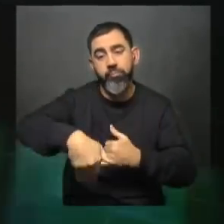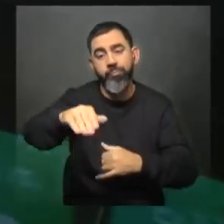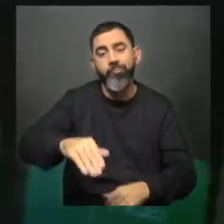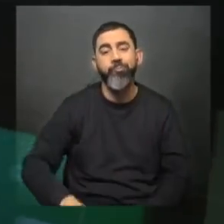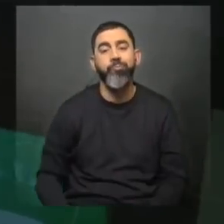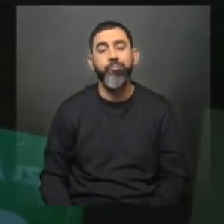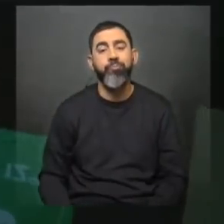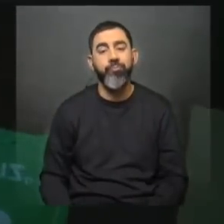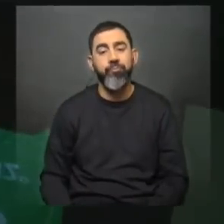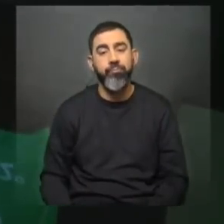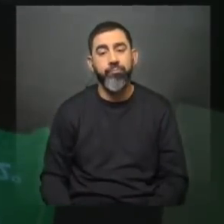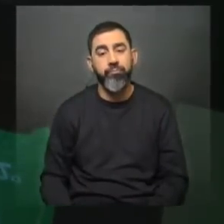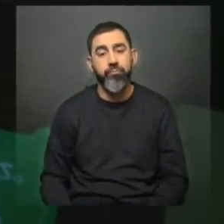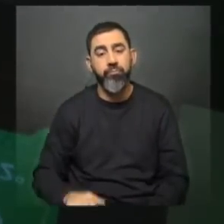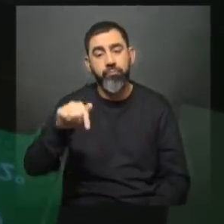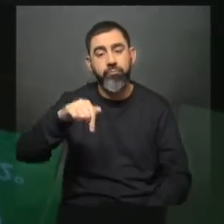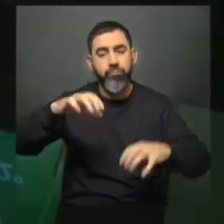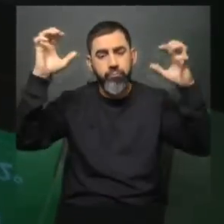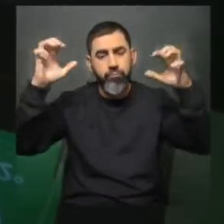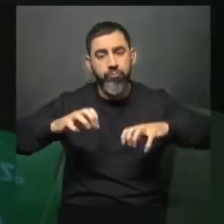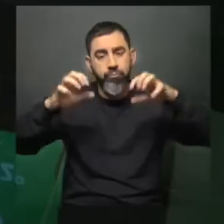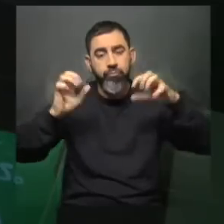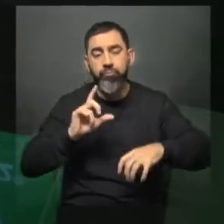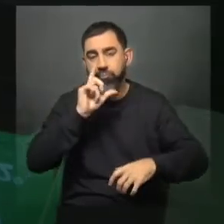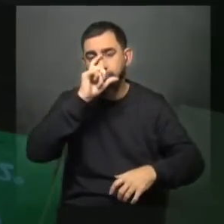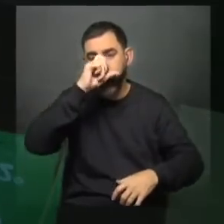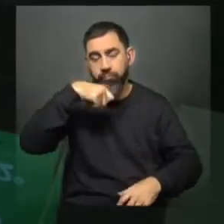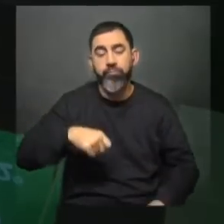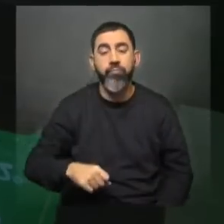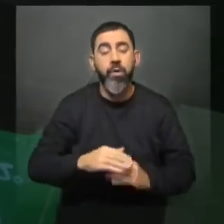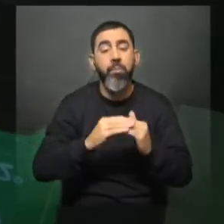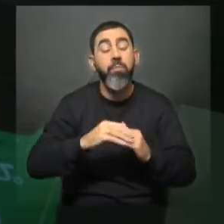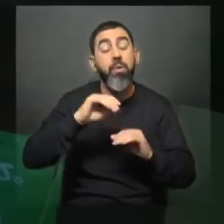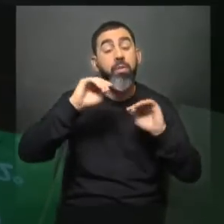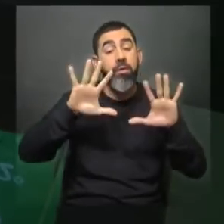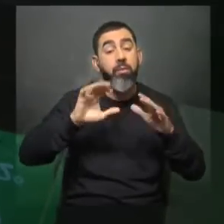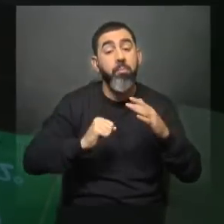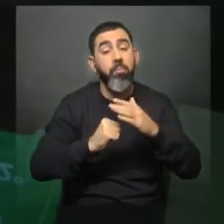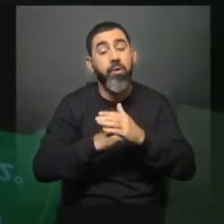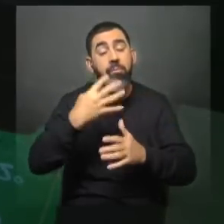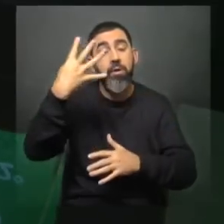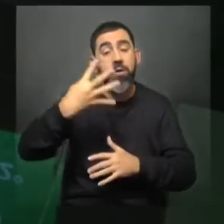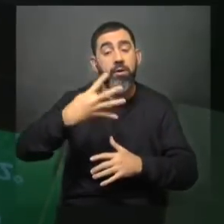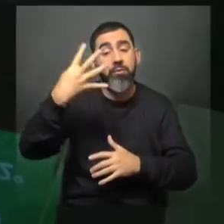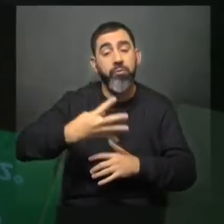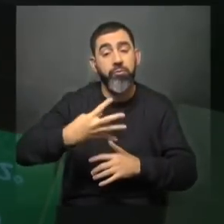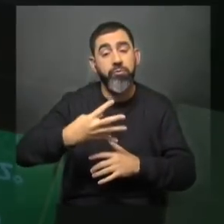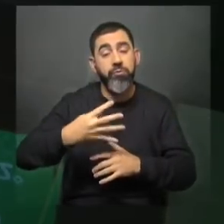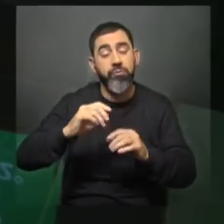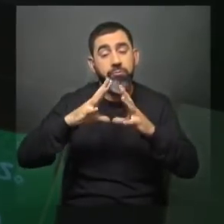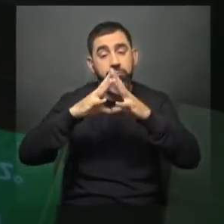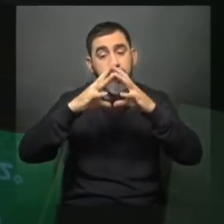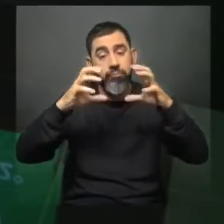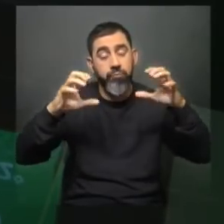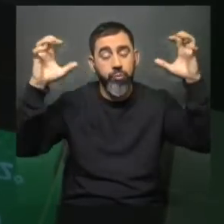días que como decía Pilar amaneció con un Montevideo pasado por agua y que tenía una mínima prevista de 10 grados y una máxima de Catorce con cielo